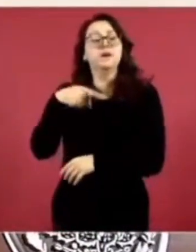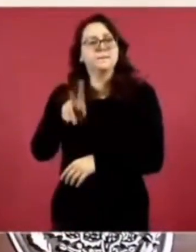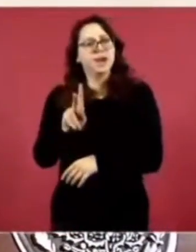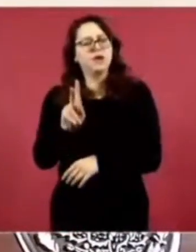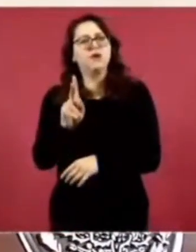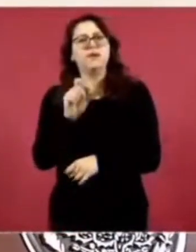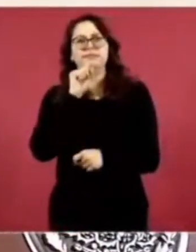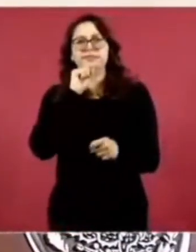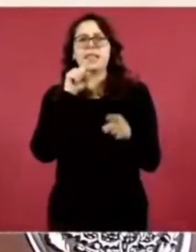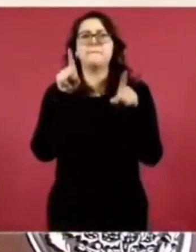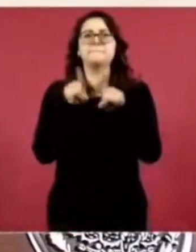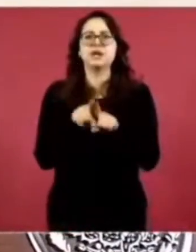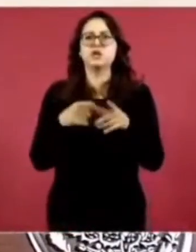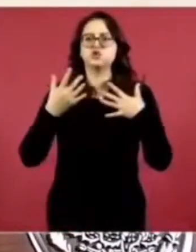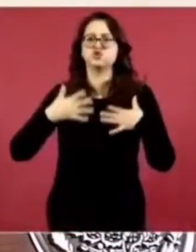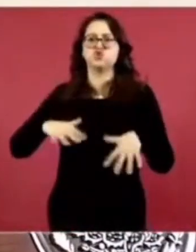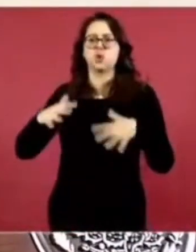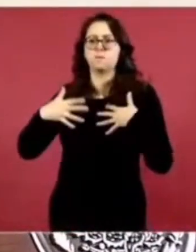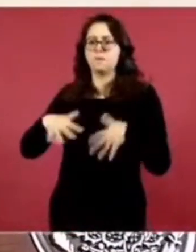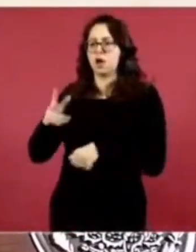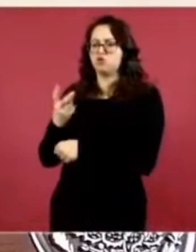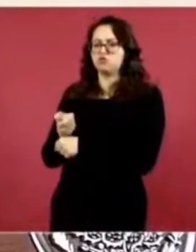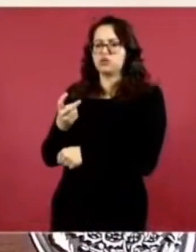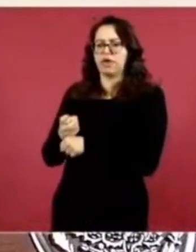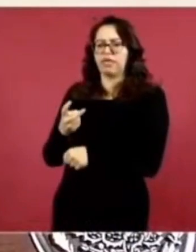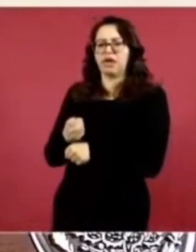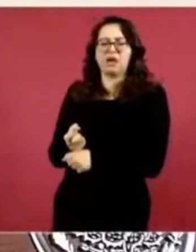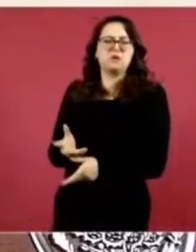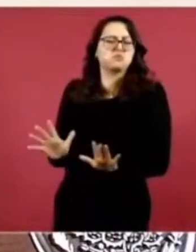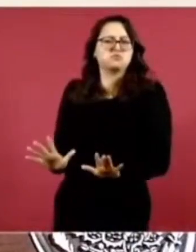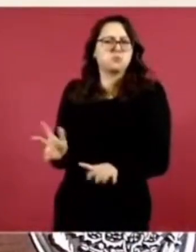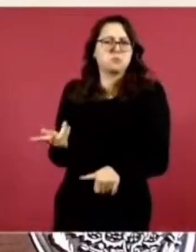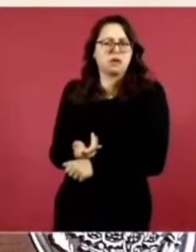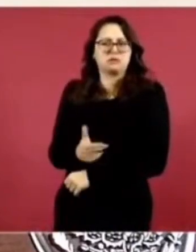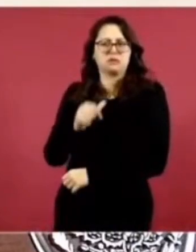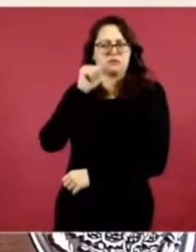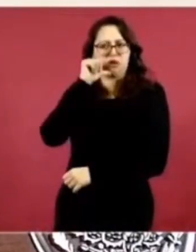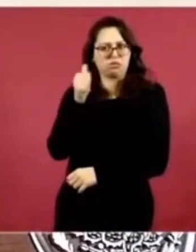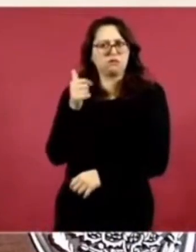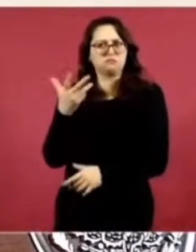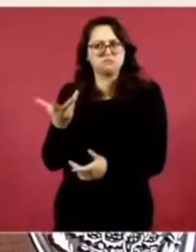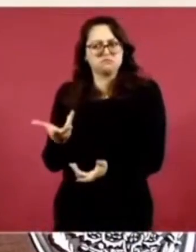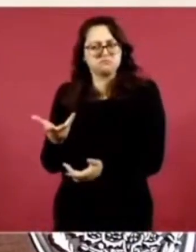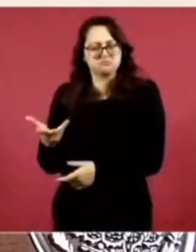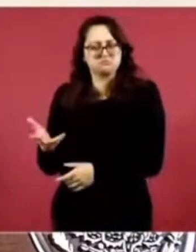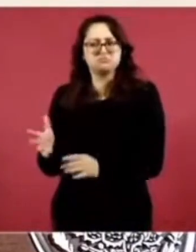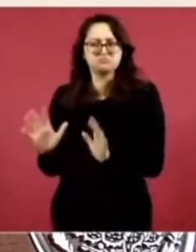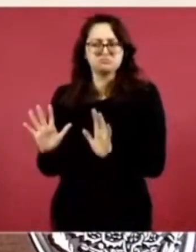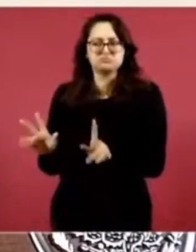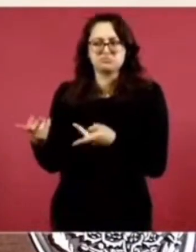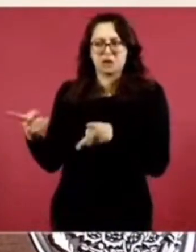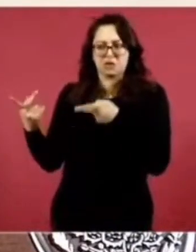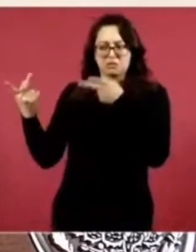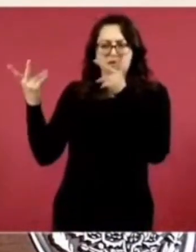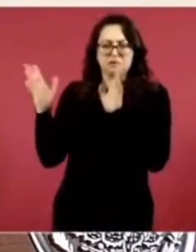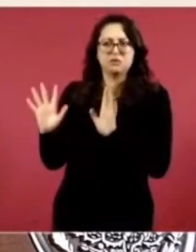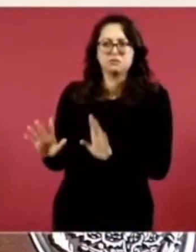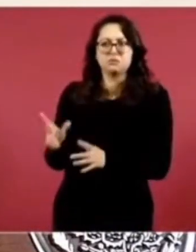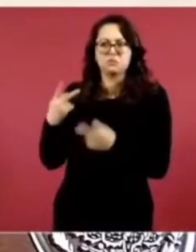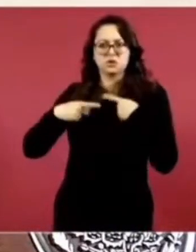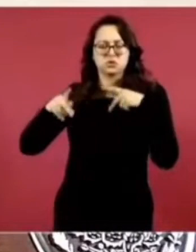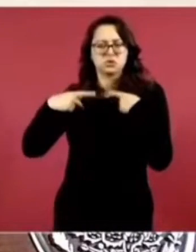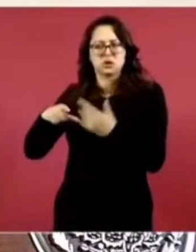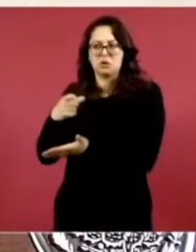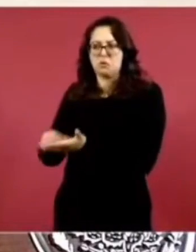eh adquiere en los mercados ropa usada hay venta de